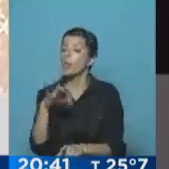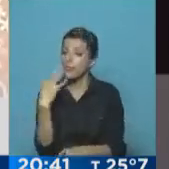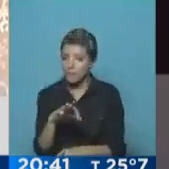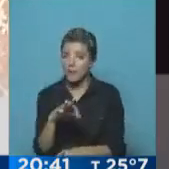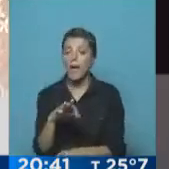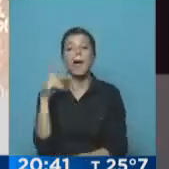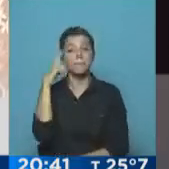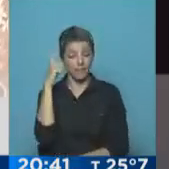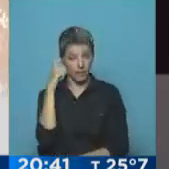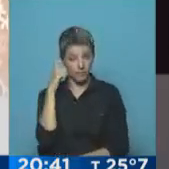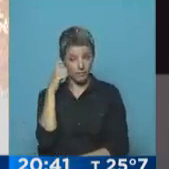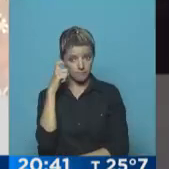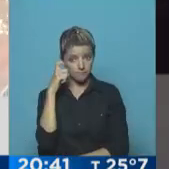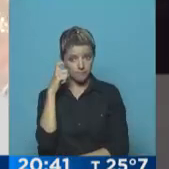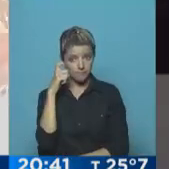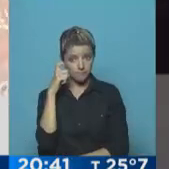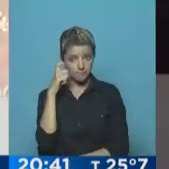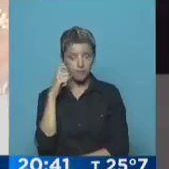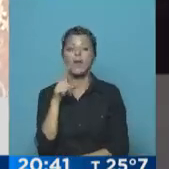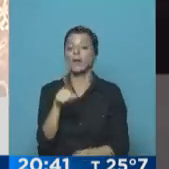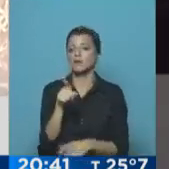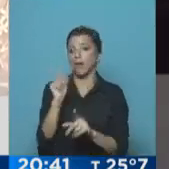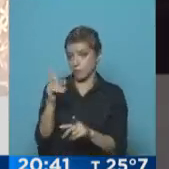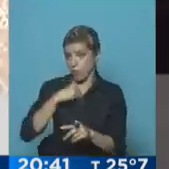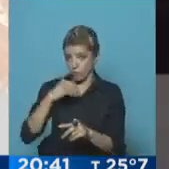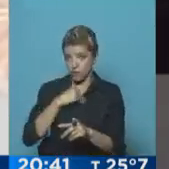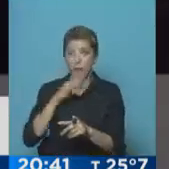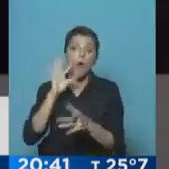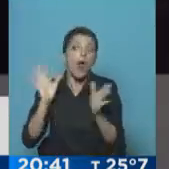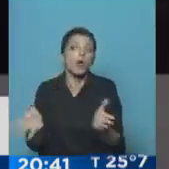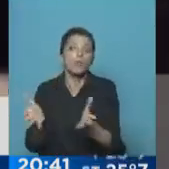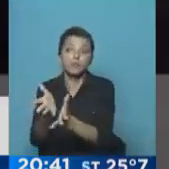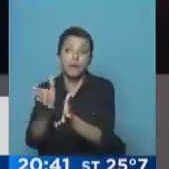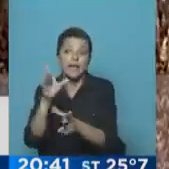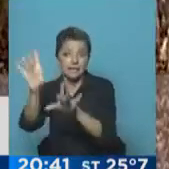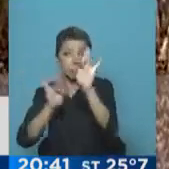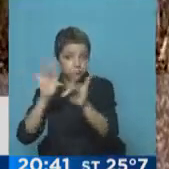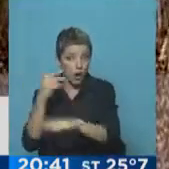a hacerse cargo de haber ejercitado esa voluntad popular.